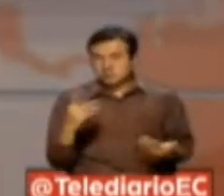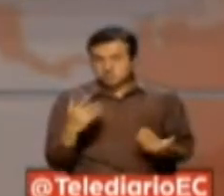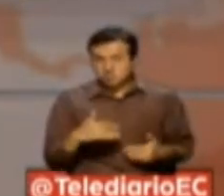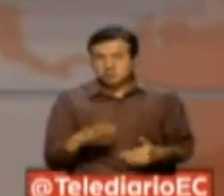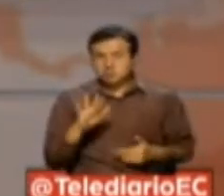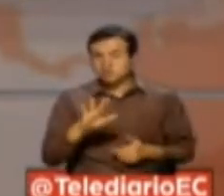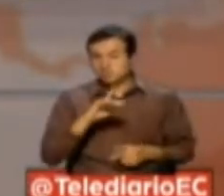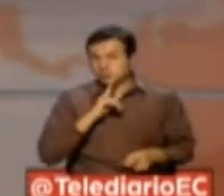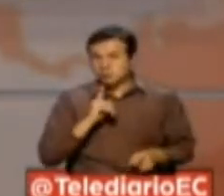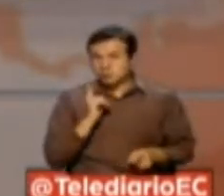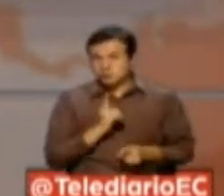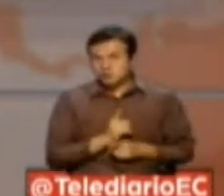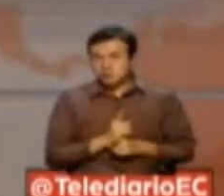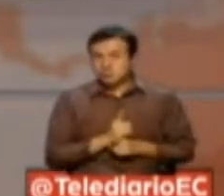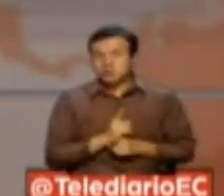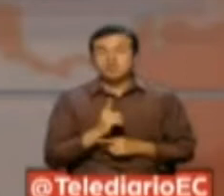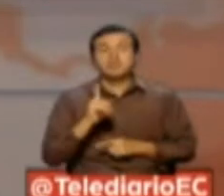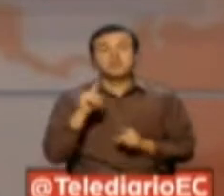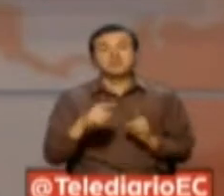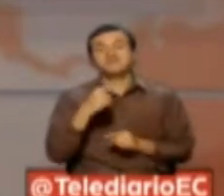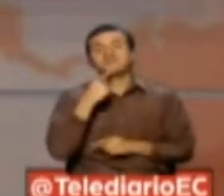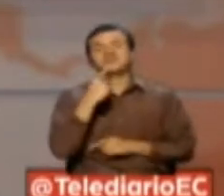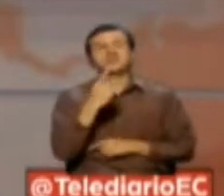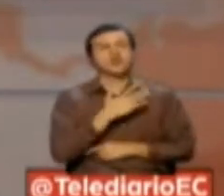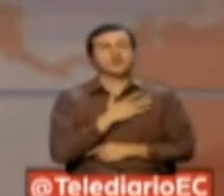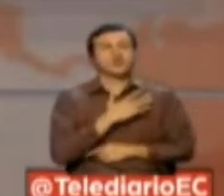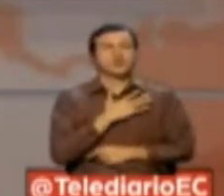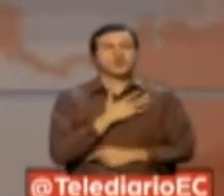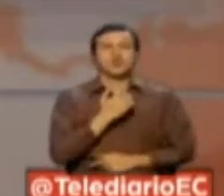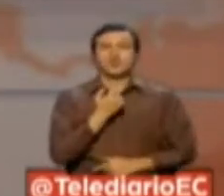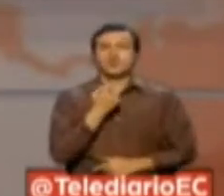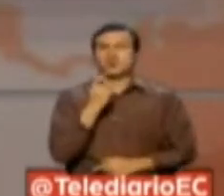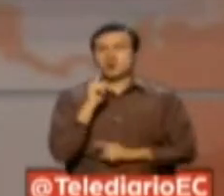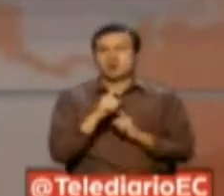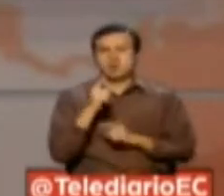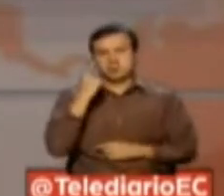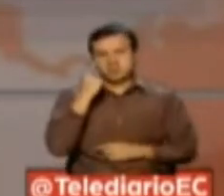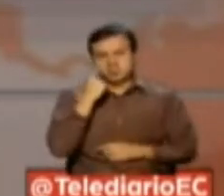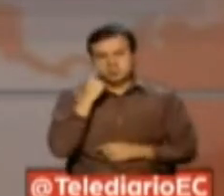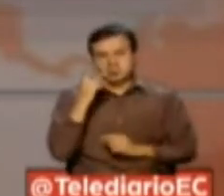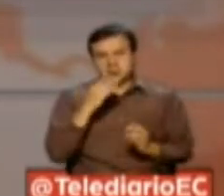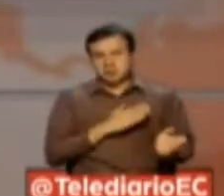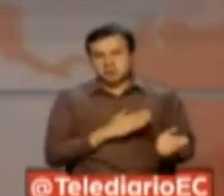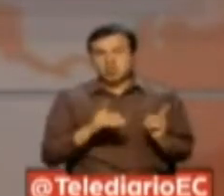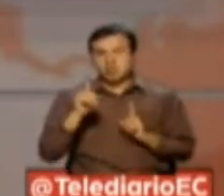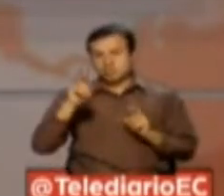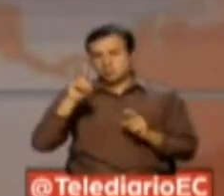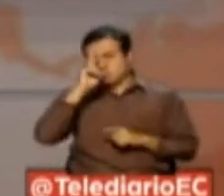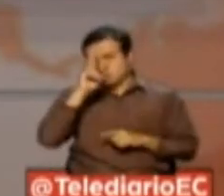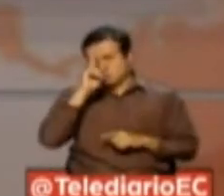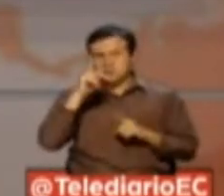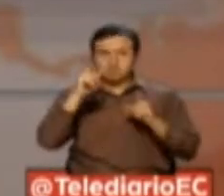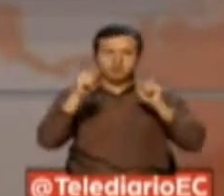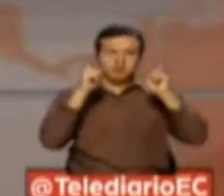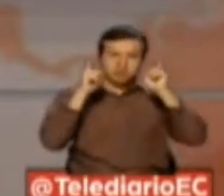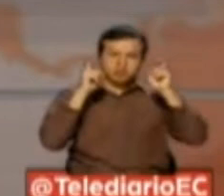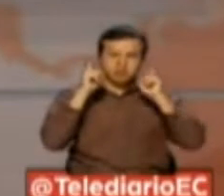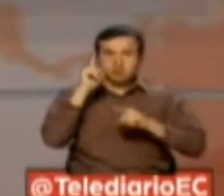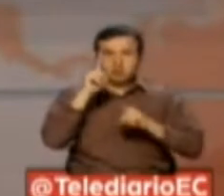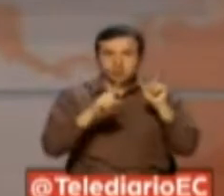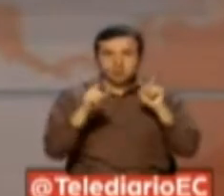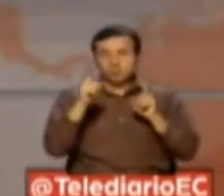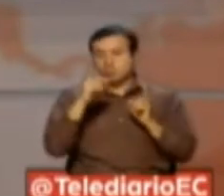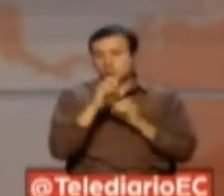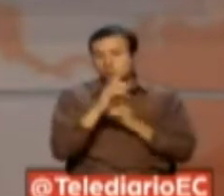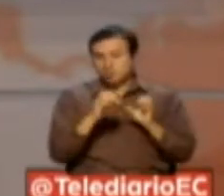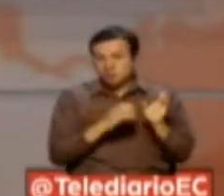precisamente bajo el pretexto de tener liquidez se abusen de los métodos se abusen de los controles se ajusten